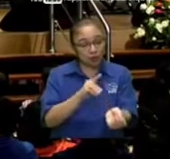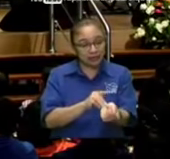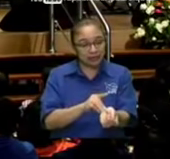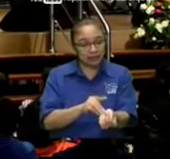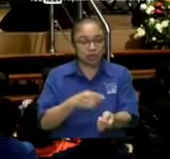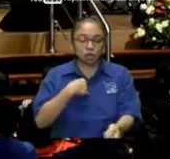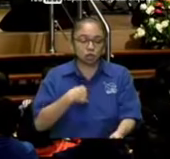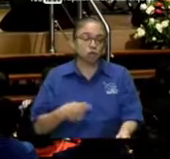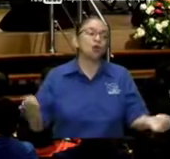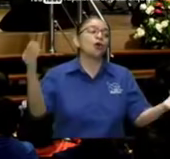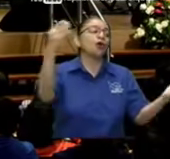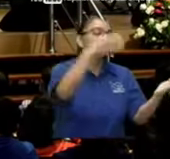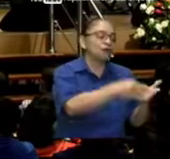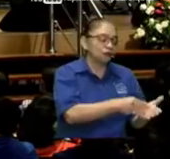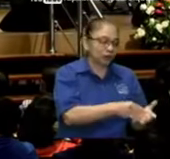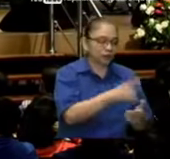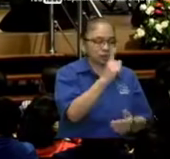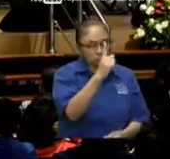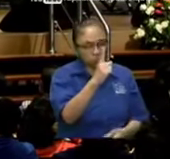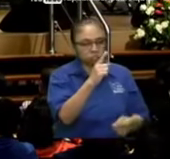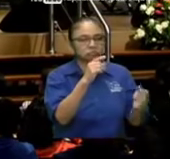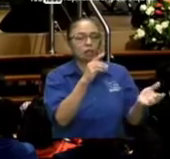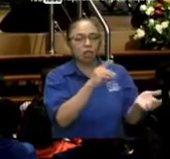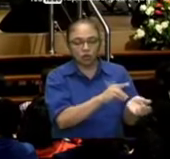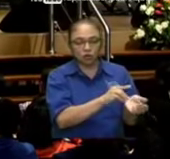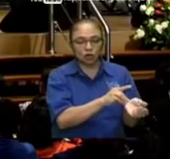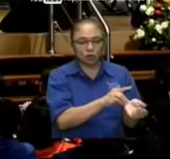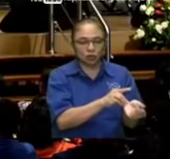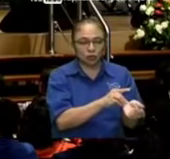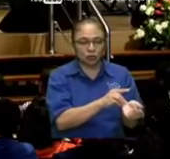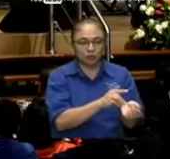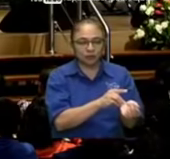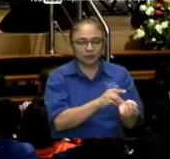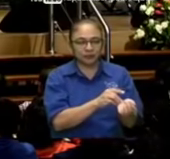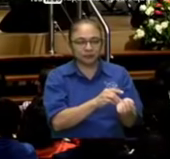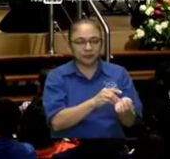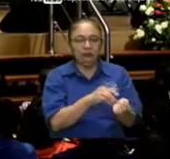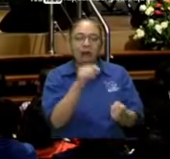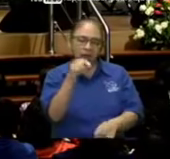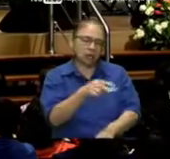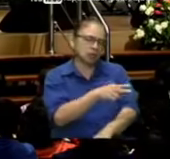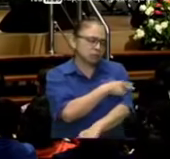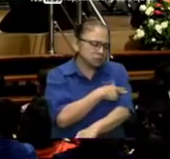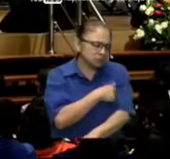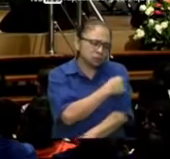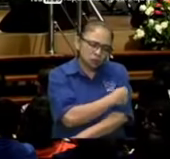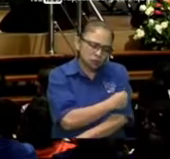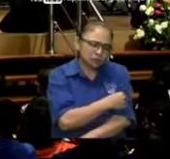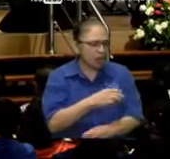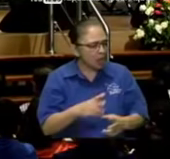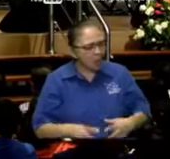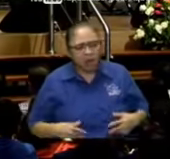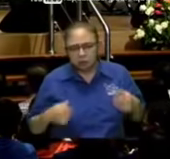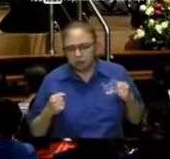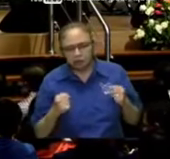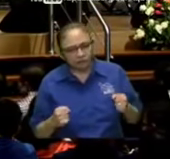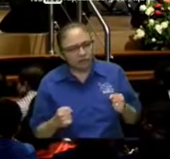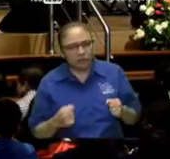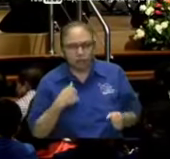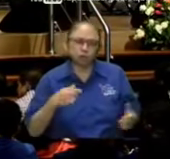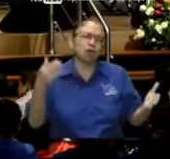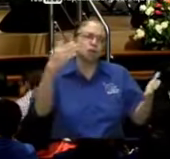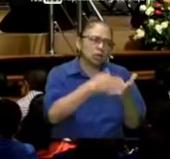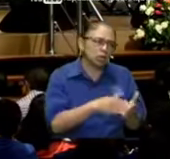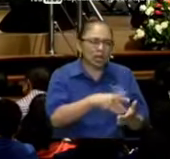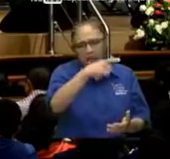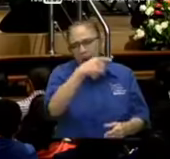mire, yo fui donde el doctor fulano de tal, que tiene su clínica en multimédica, y ahí usted sabe que, cómo cuesta parquearse, ¿verdad? Pero entonces llegué y no sé cómo, y entonces, y de